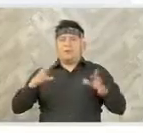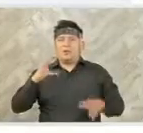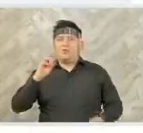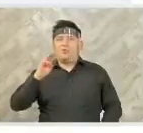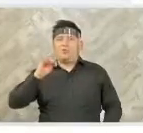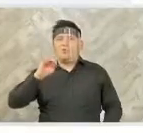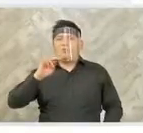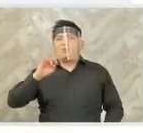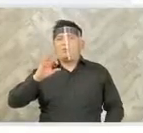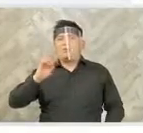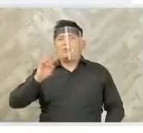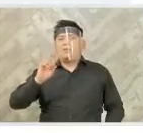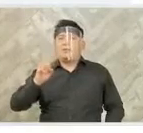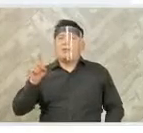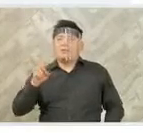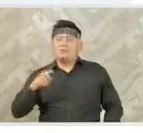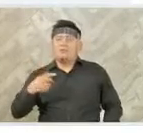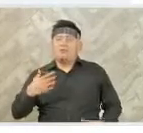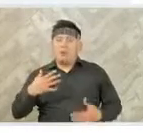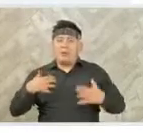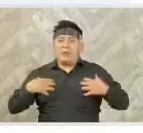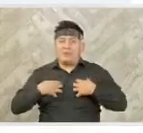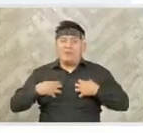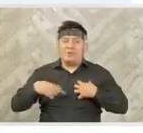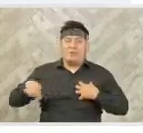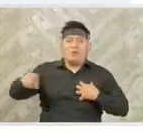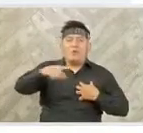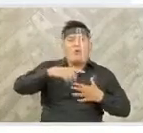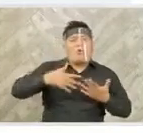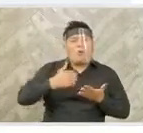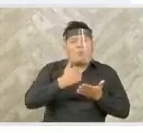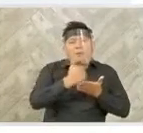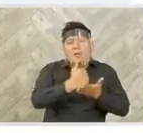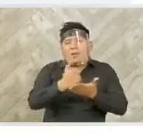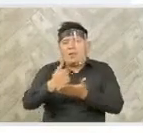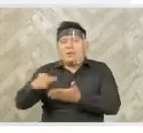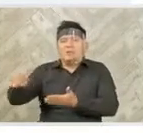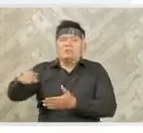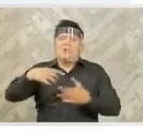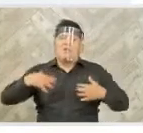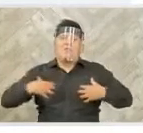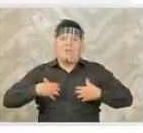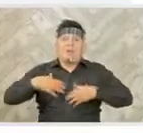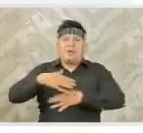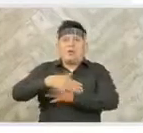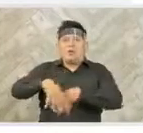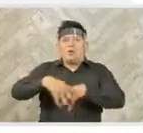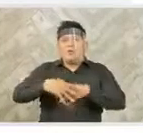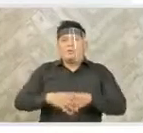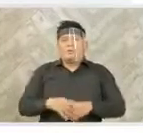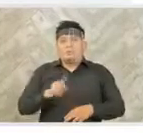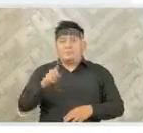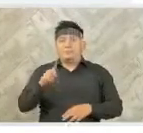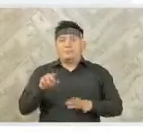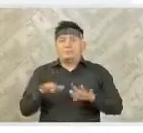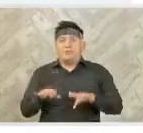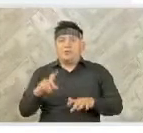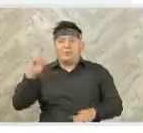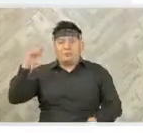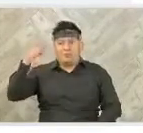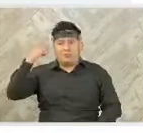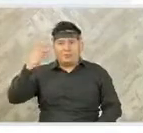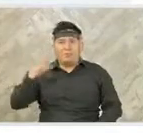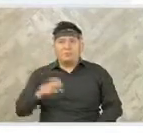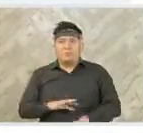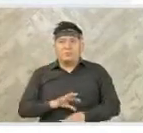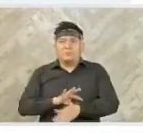observan muchos animales en situación de calle. Invitamos a responder, por supuesto, a nuestro secretario de Gobierno, el